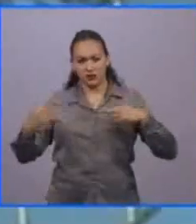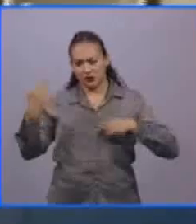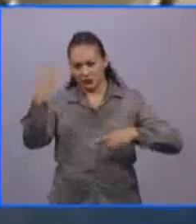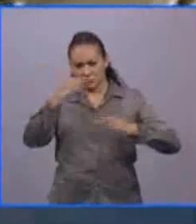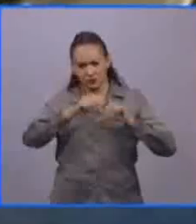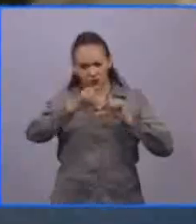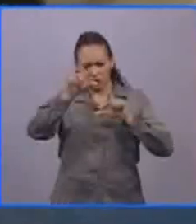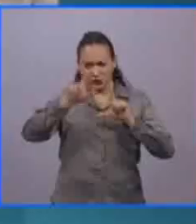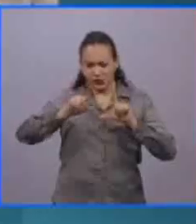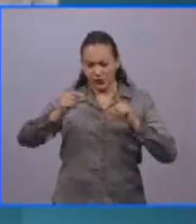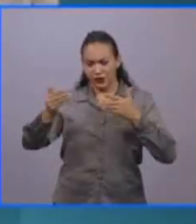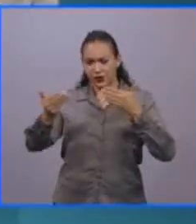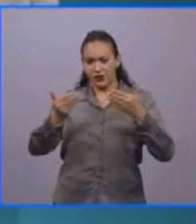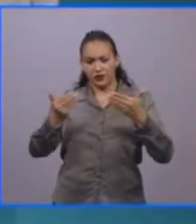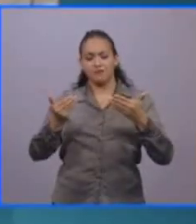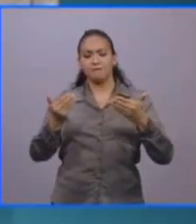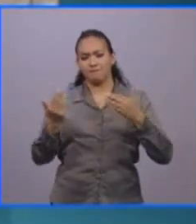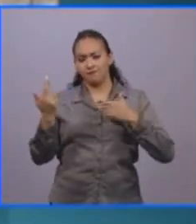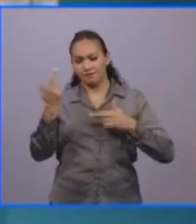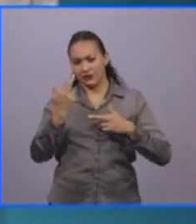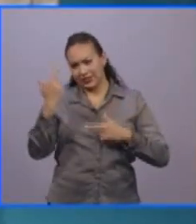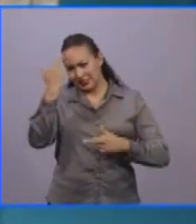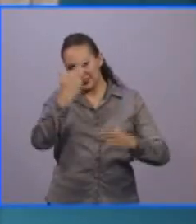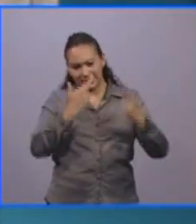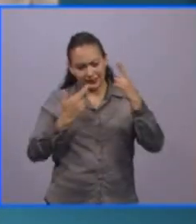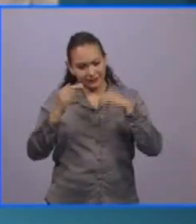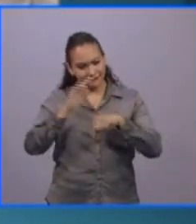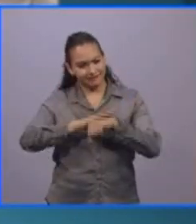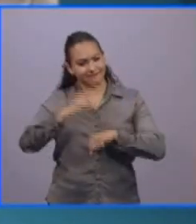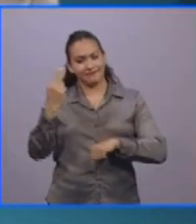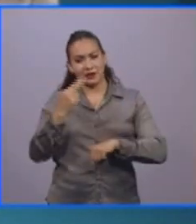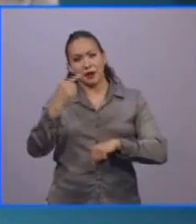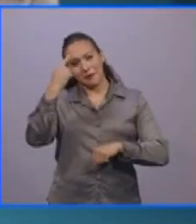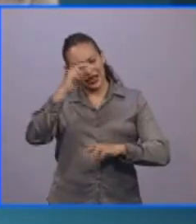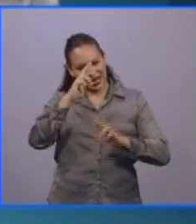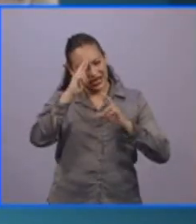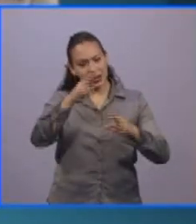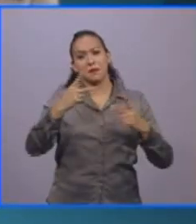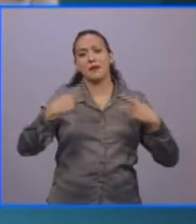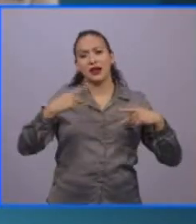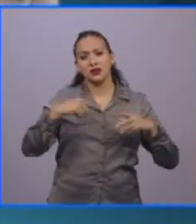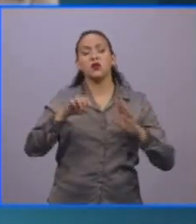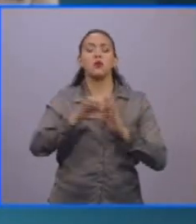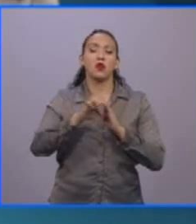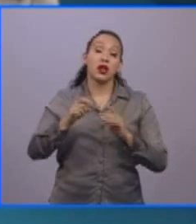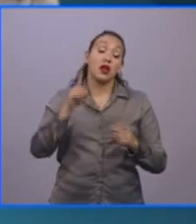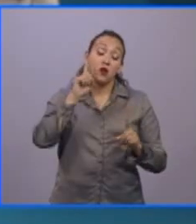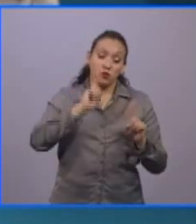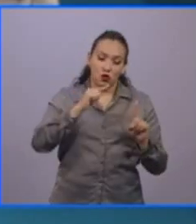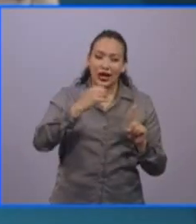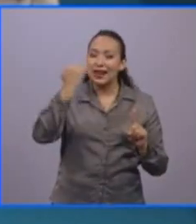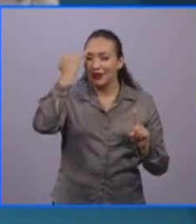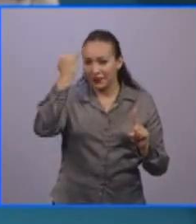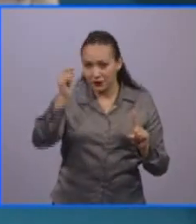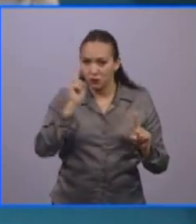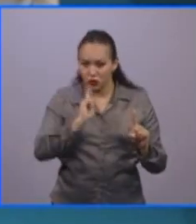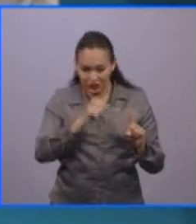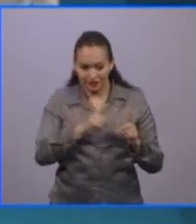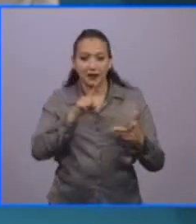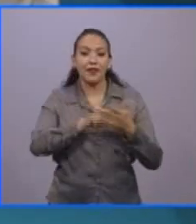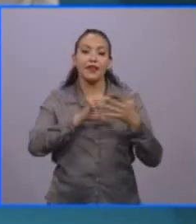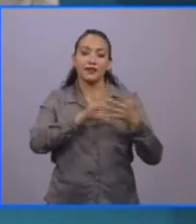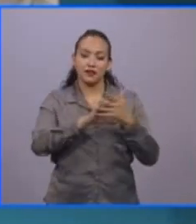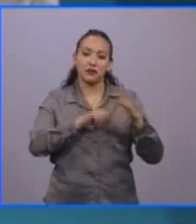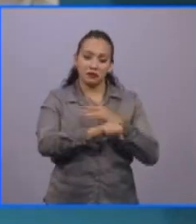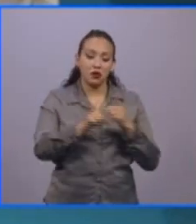destacaron la importancia de ver los casos desde una mirada interseccional. una mujer privada de su libertad,